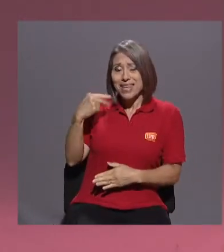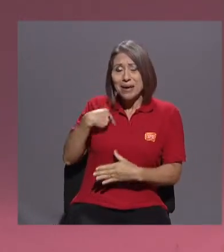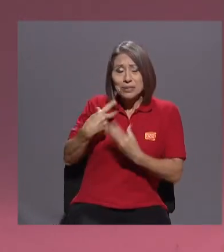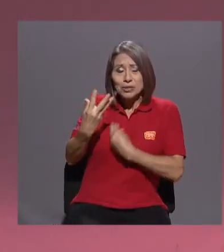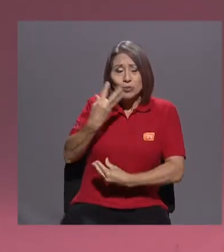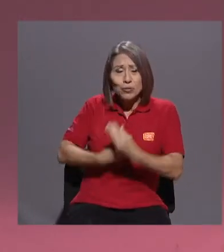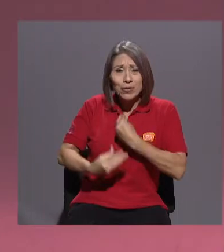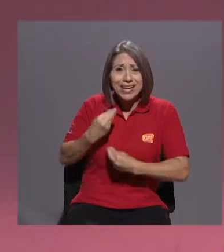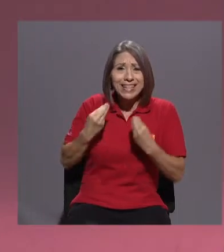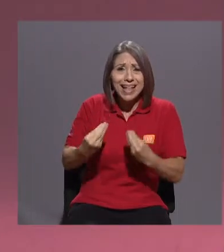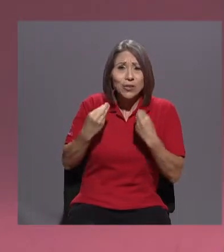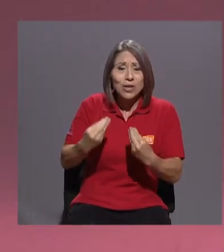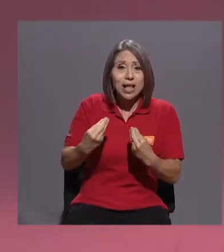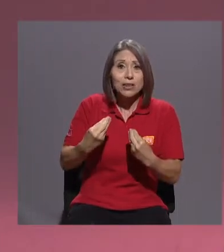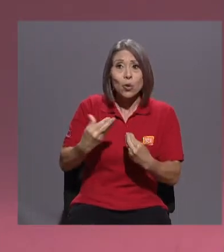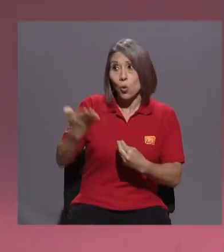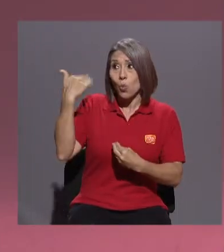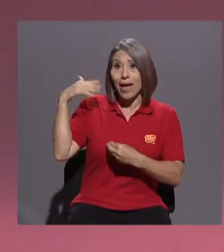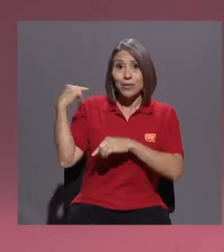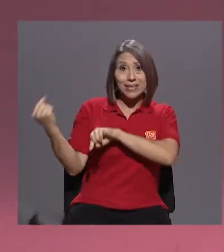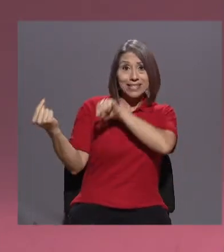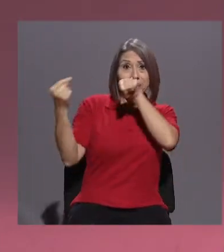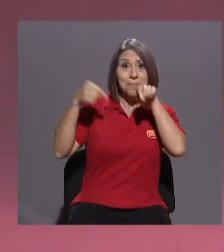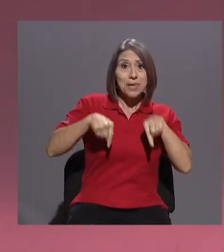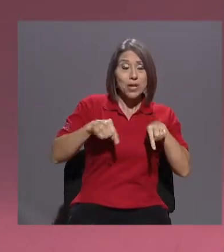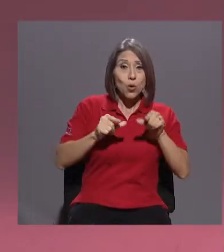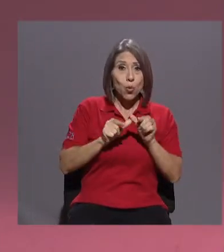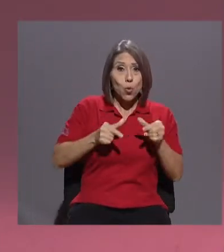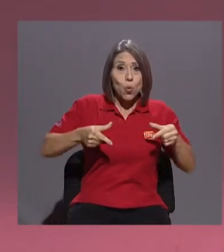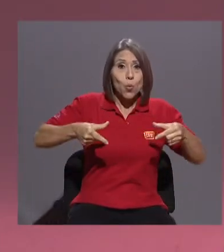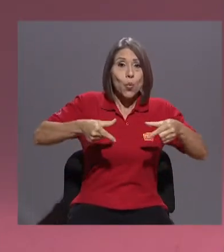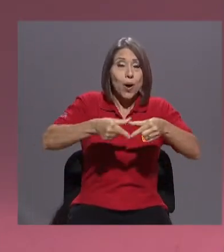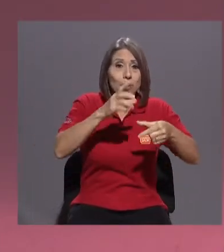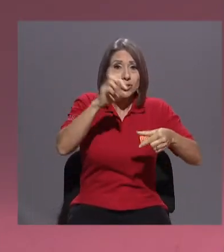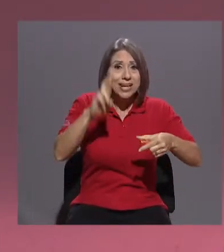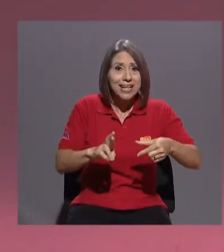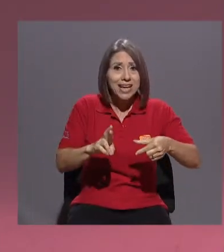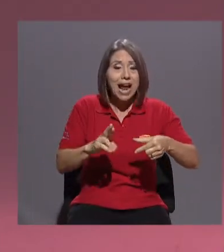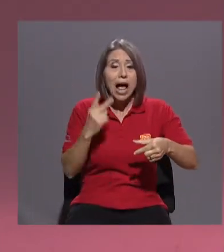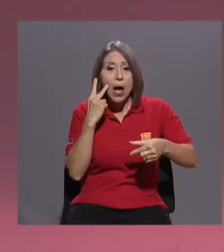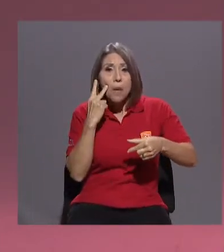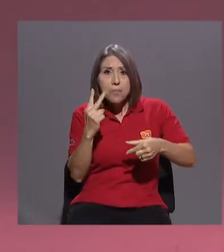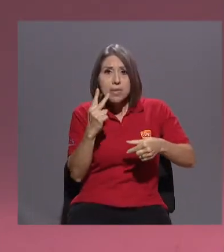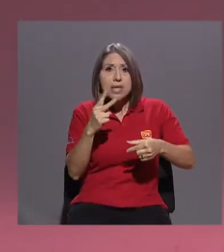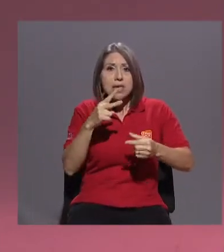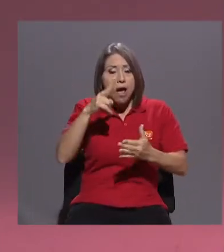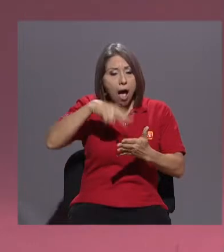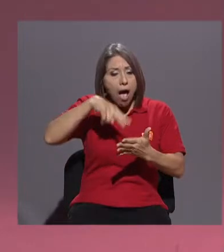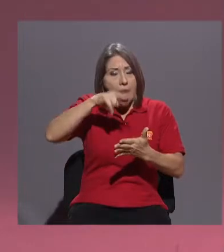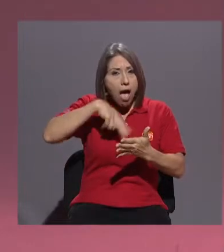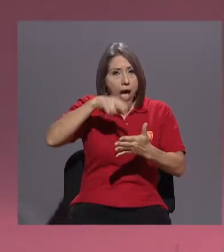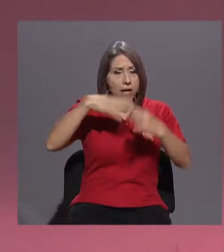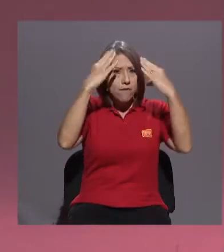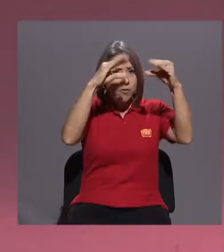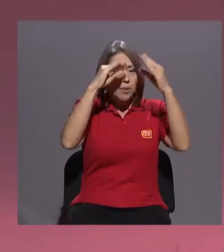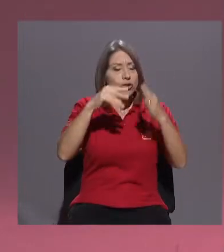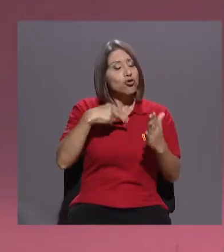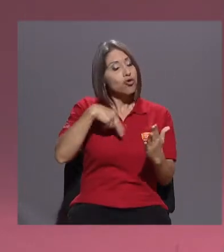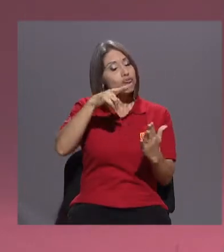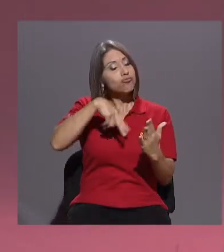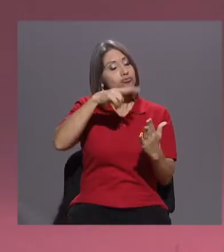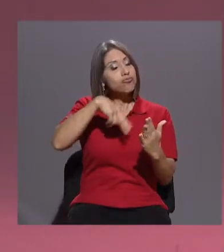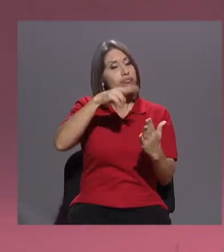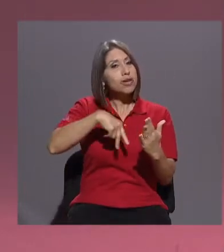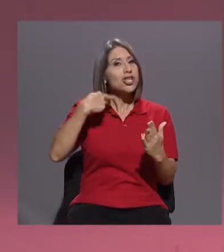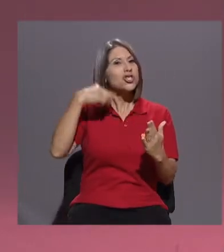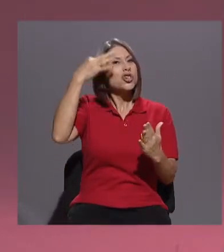Y una Cuando vino la convención A Costa Rica Salió un reportaje Lo leí todo Pero yo creí que era Que